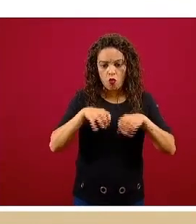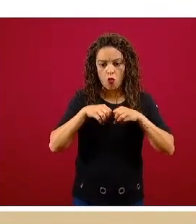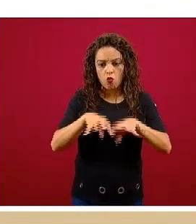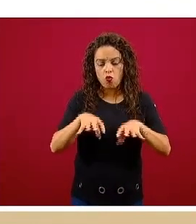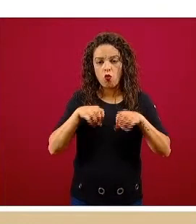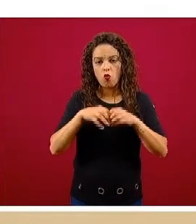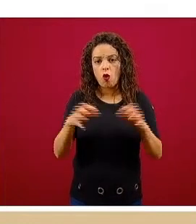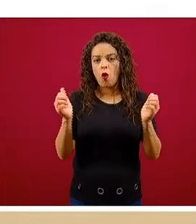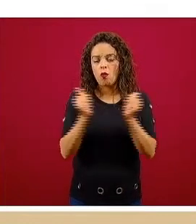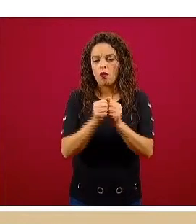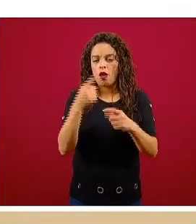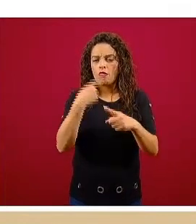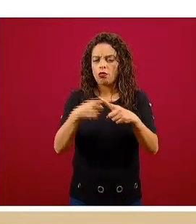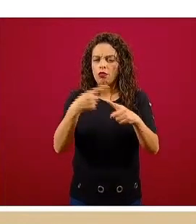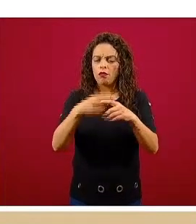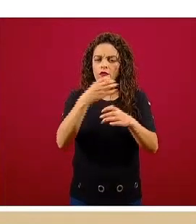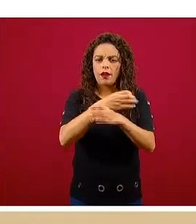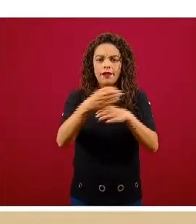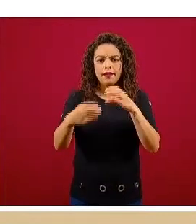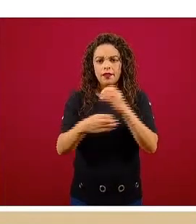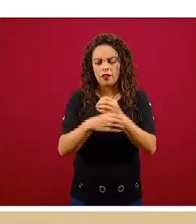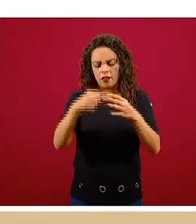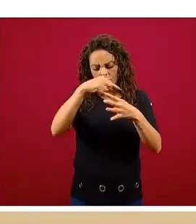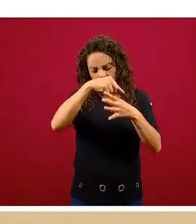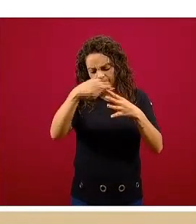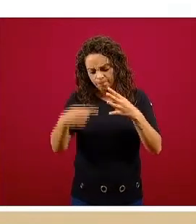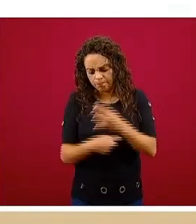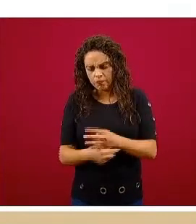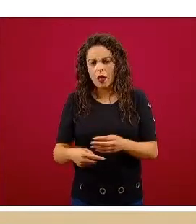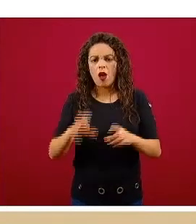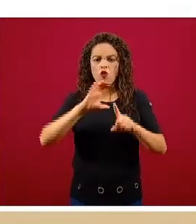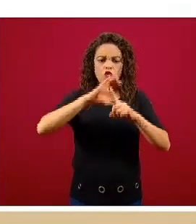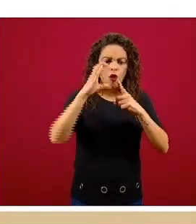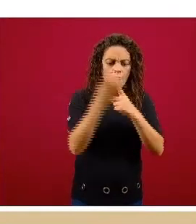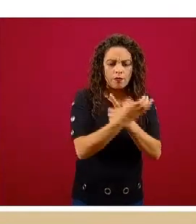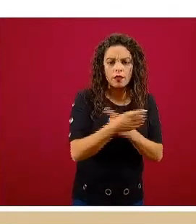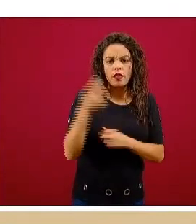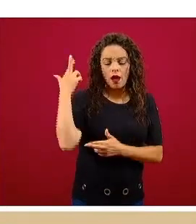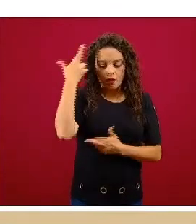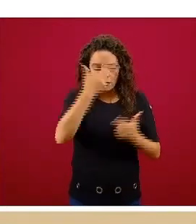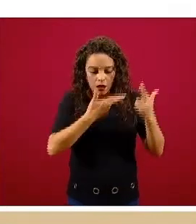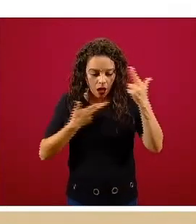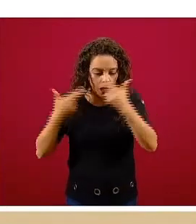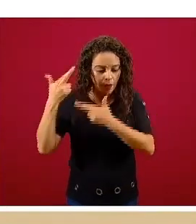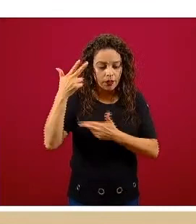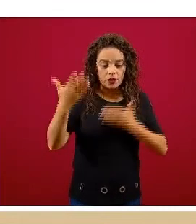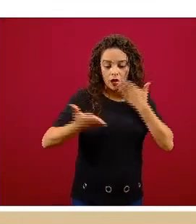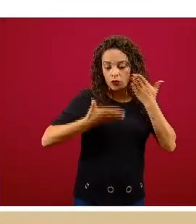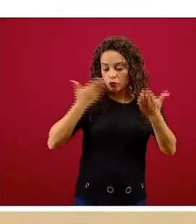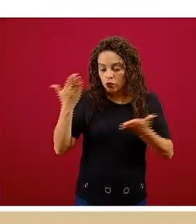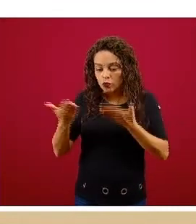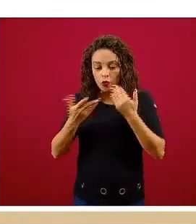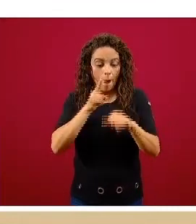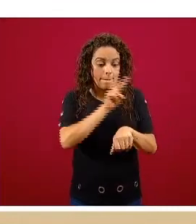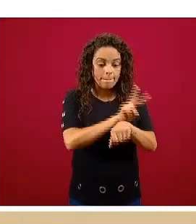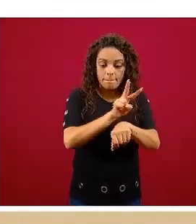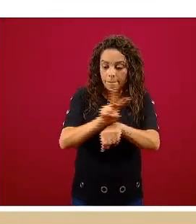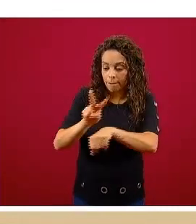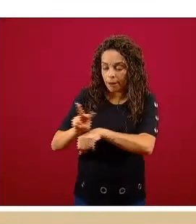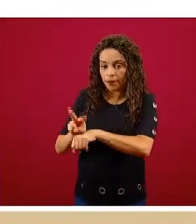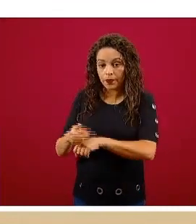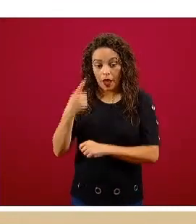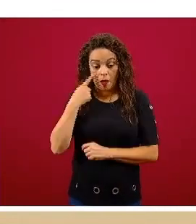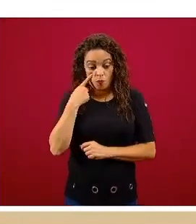que pasan a través de la revisión de comités de investigación que se aseguran que existe